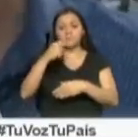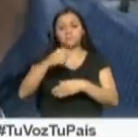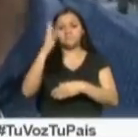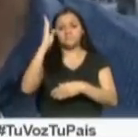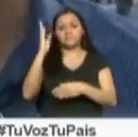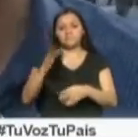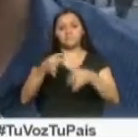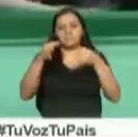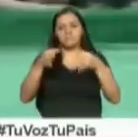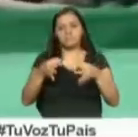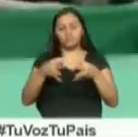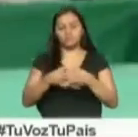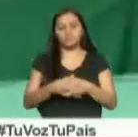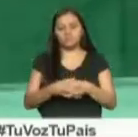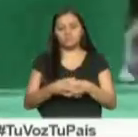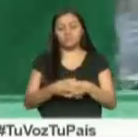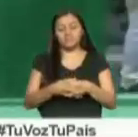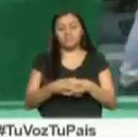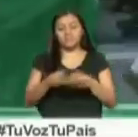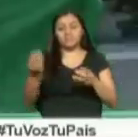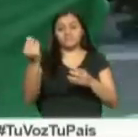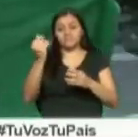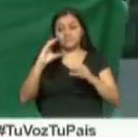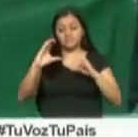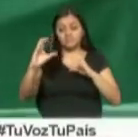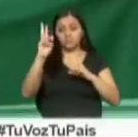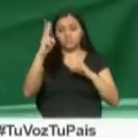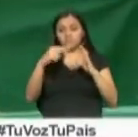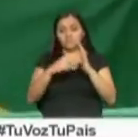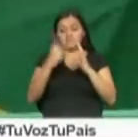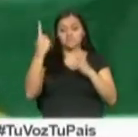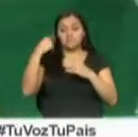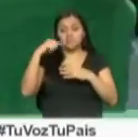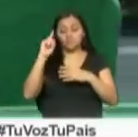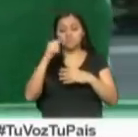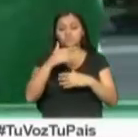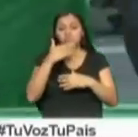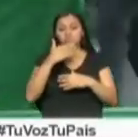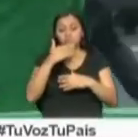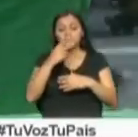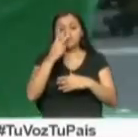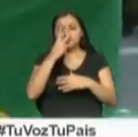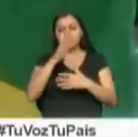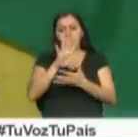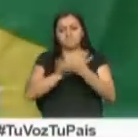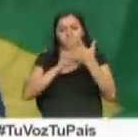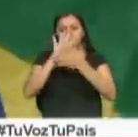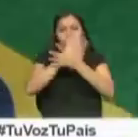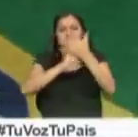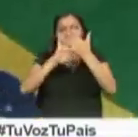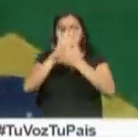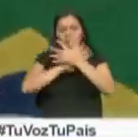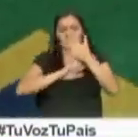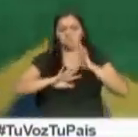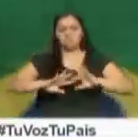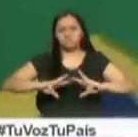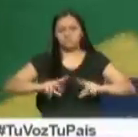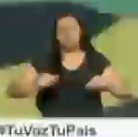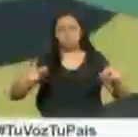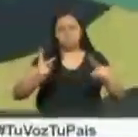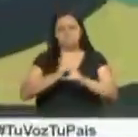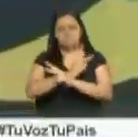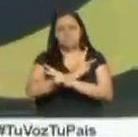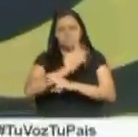justo. El desvío de casi 2.000 millones de dólares de Petrobras constituye el escándalo de corrupción más grande de la historia de